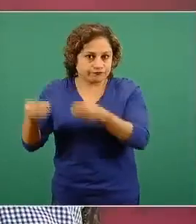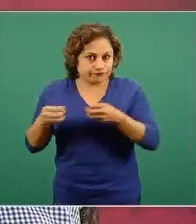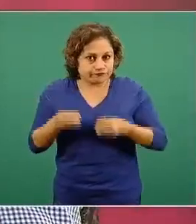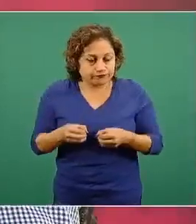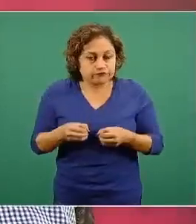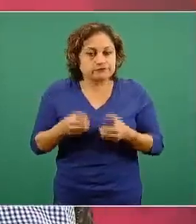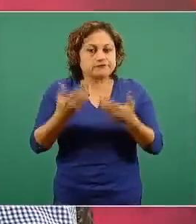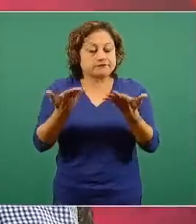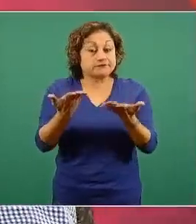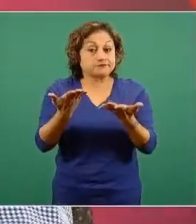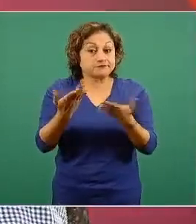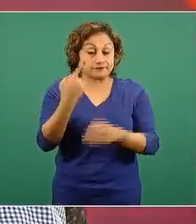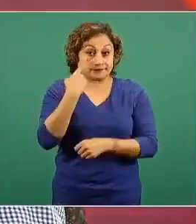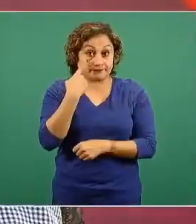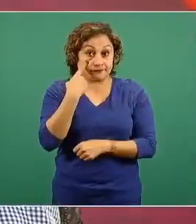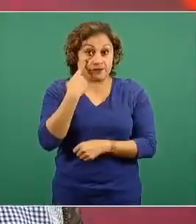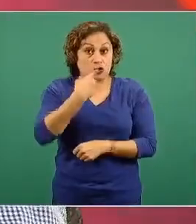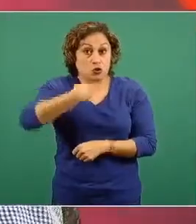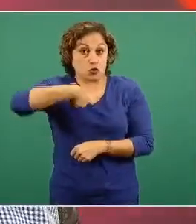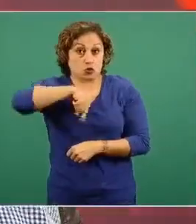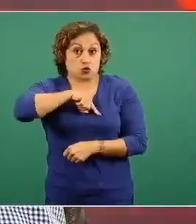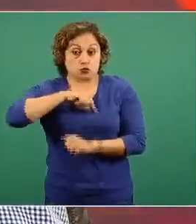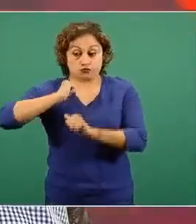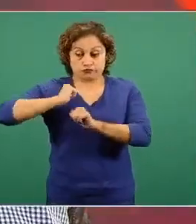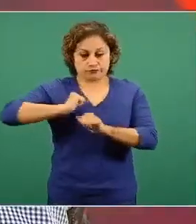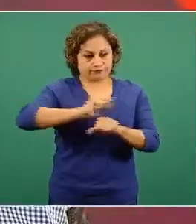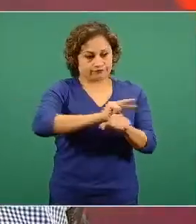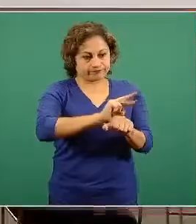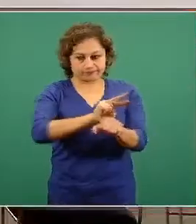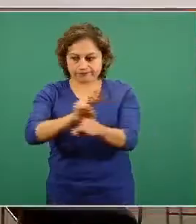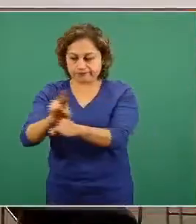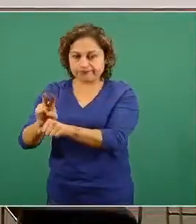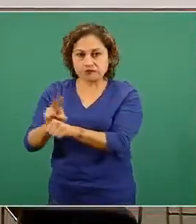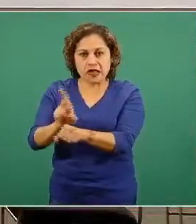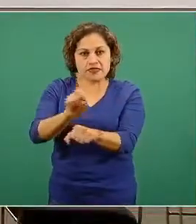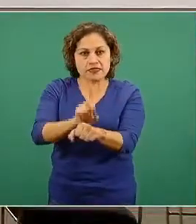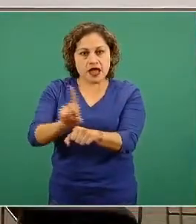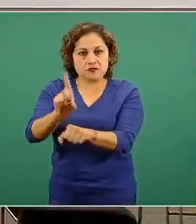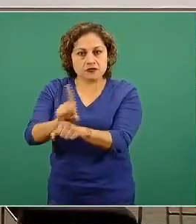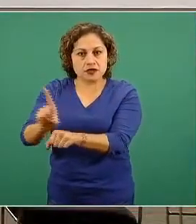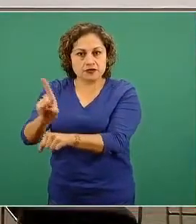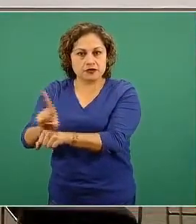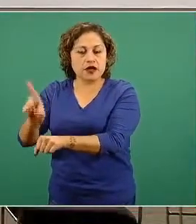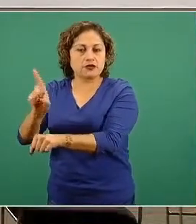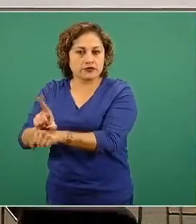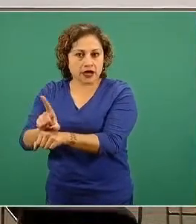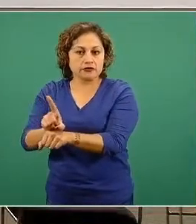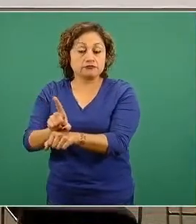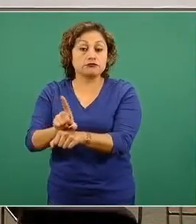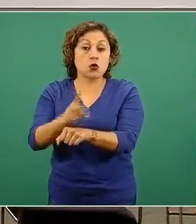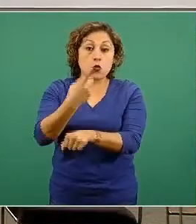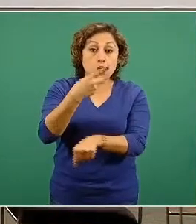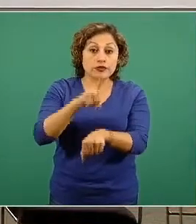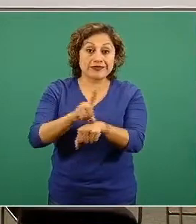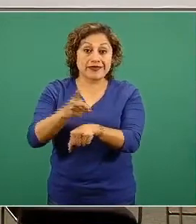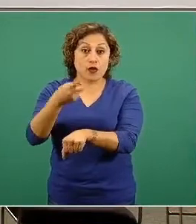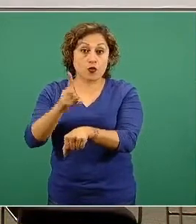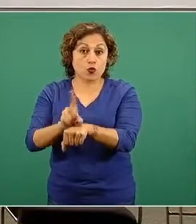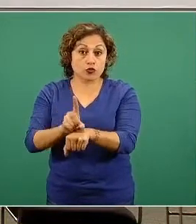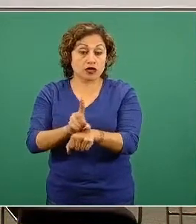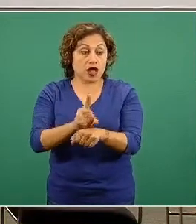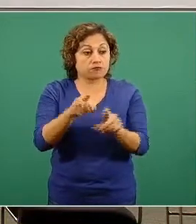uno de los objetivos principales de monitorear la misma todos los días e inclusive dentro de cada día poder estar haciendo cortes.